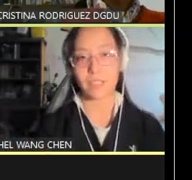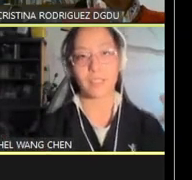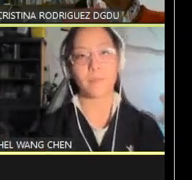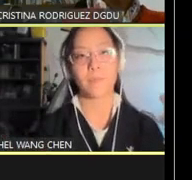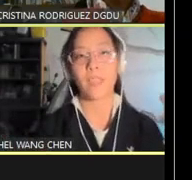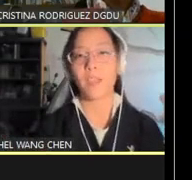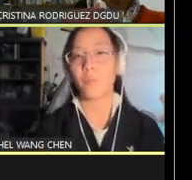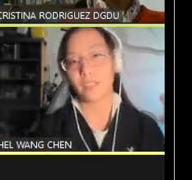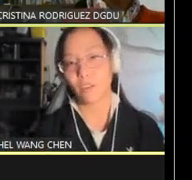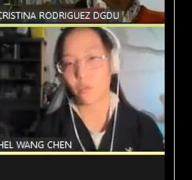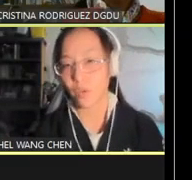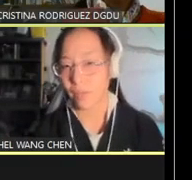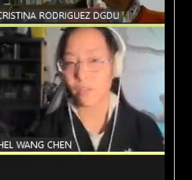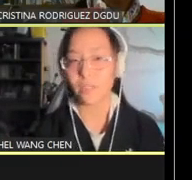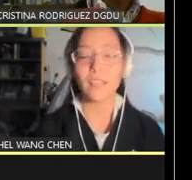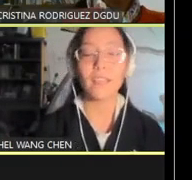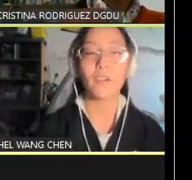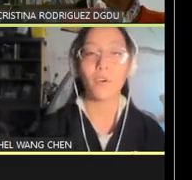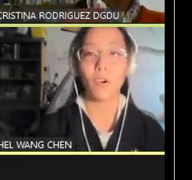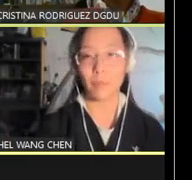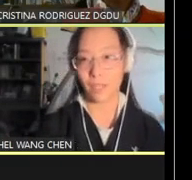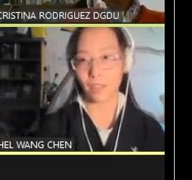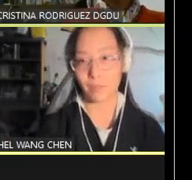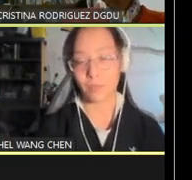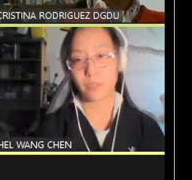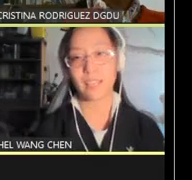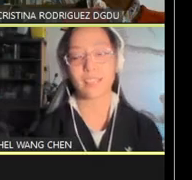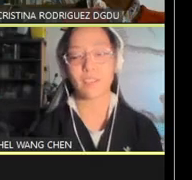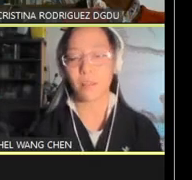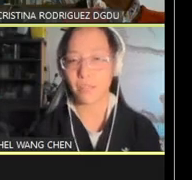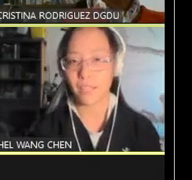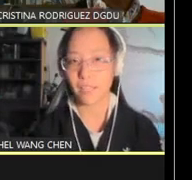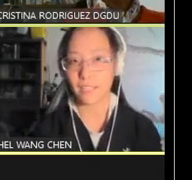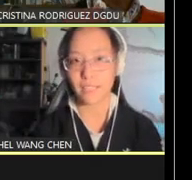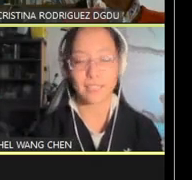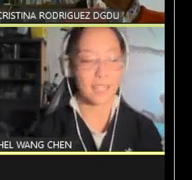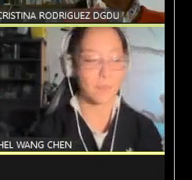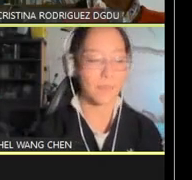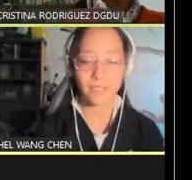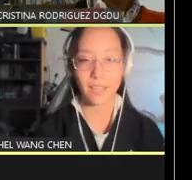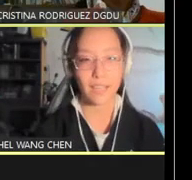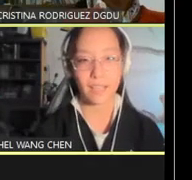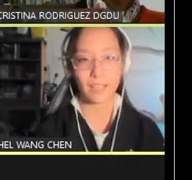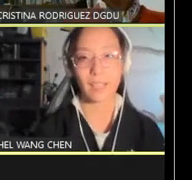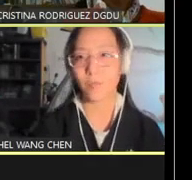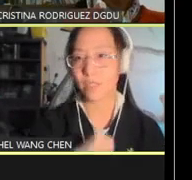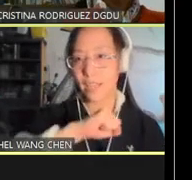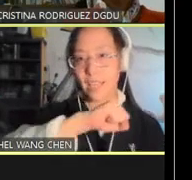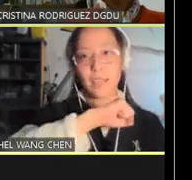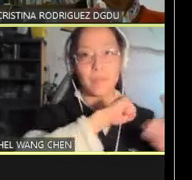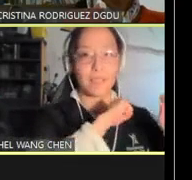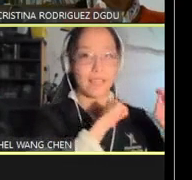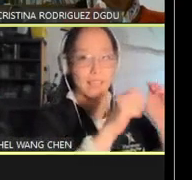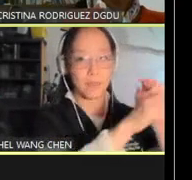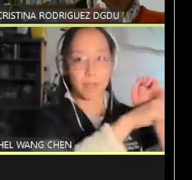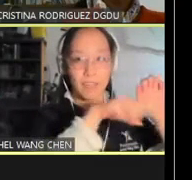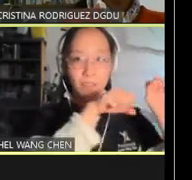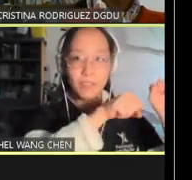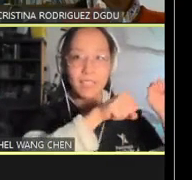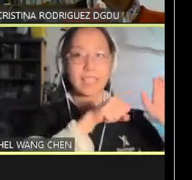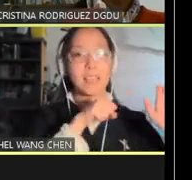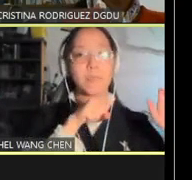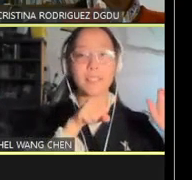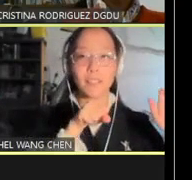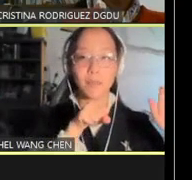del paciente. Puede ser con una pelota, o a mí lo que me gusta es con la banda de resistencia más ligera que tengamos,